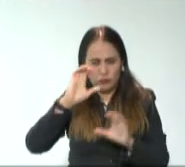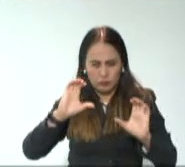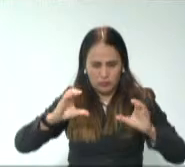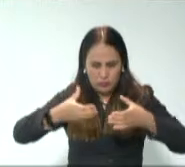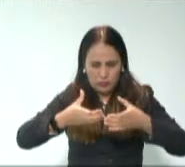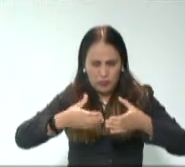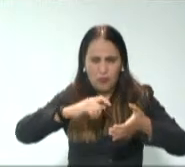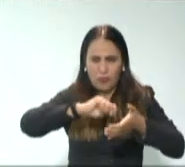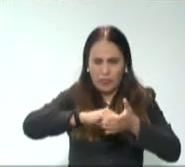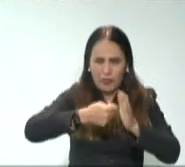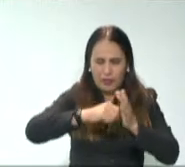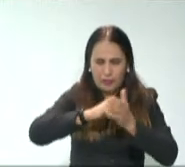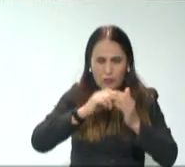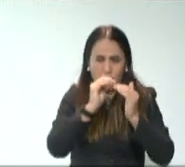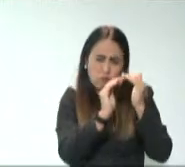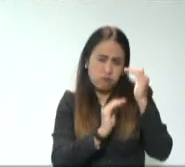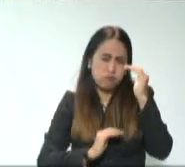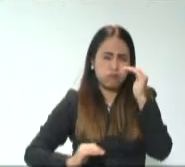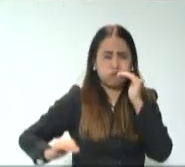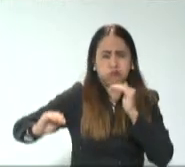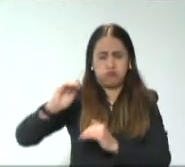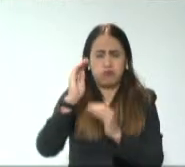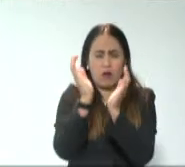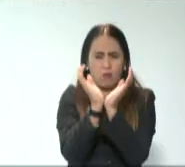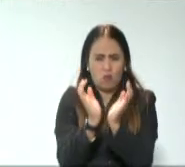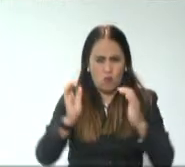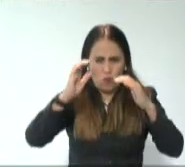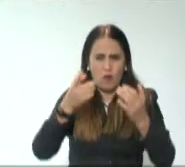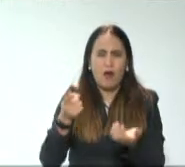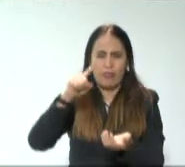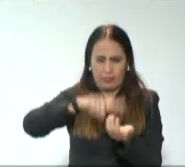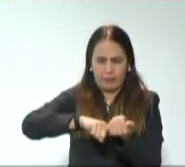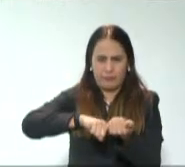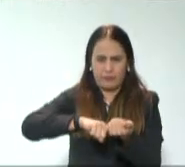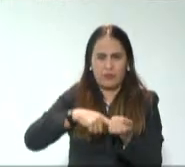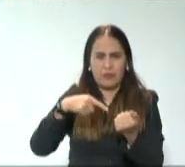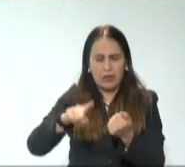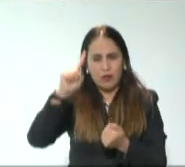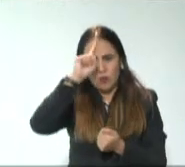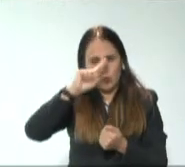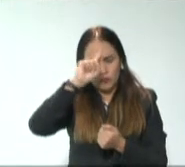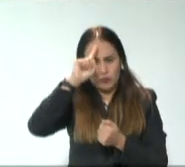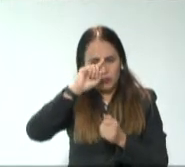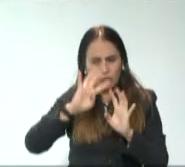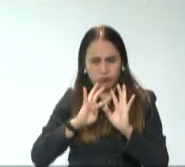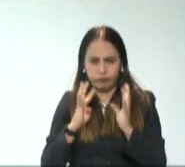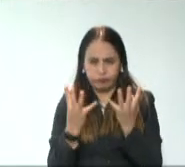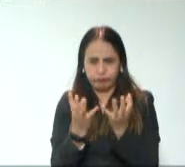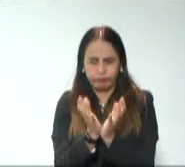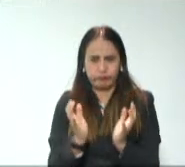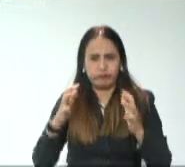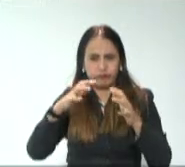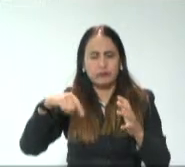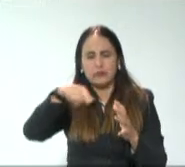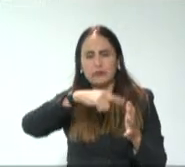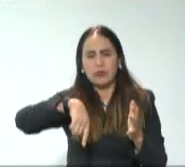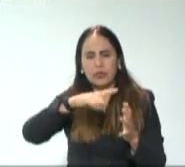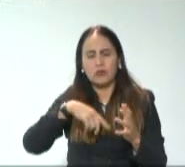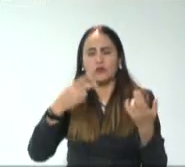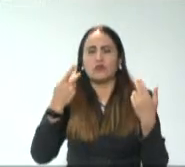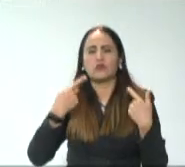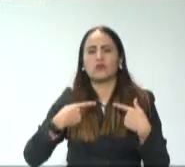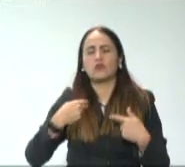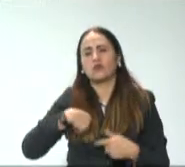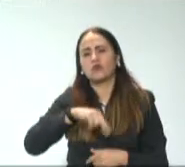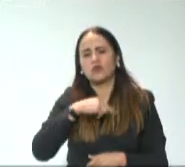de de dentro del seguro social este consejo de carácter tripartito a donde acudimos a